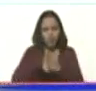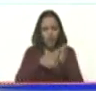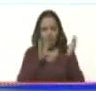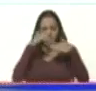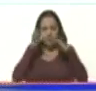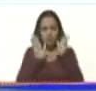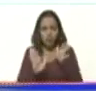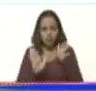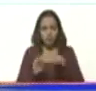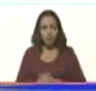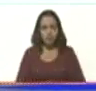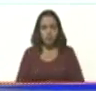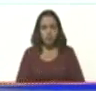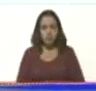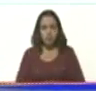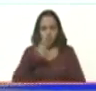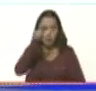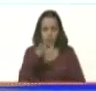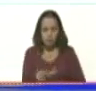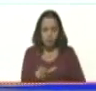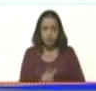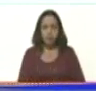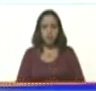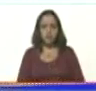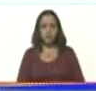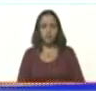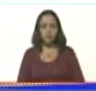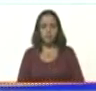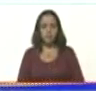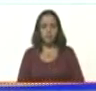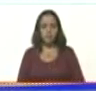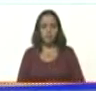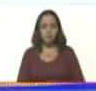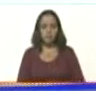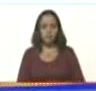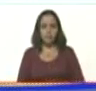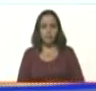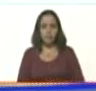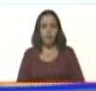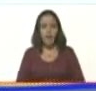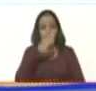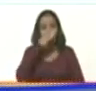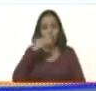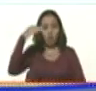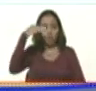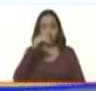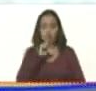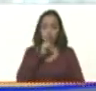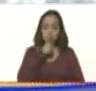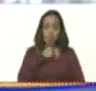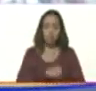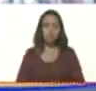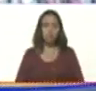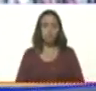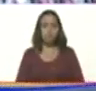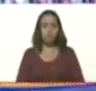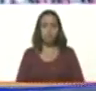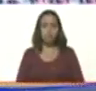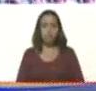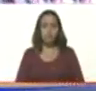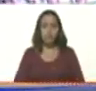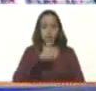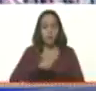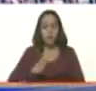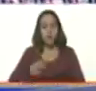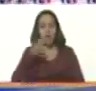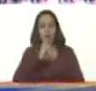a profundidad a la compatriota, al compatriota, al adulto mayor, a la persona que tenga